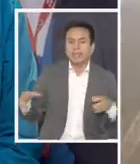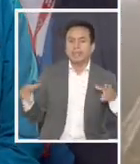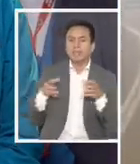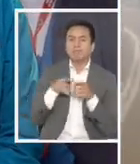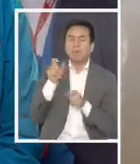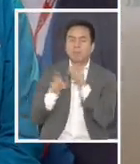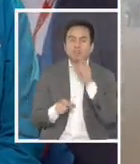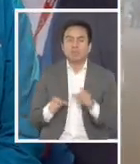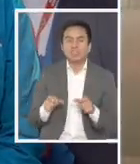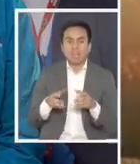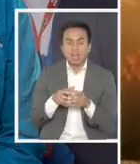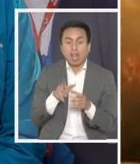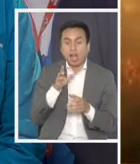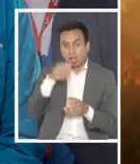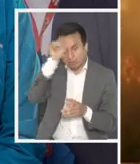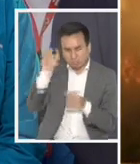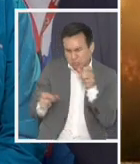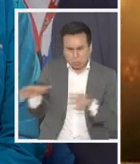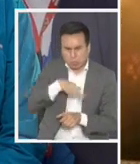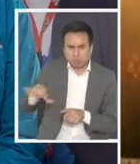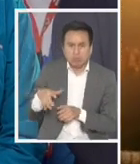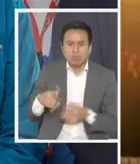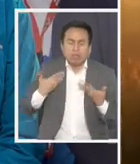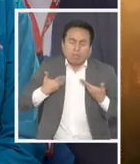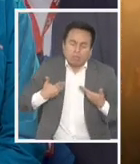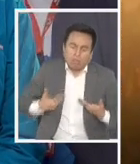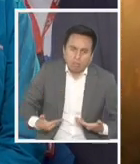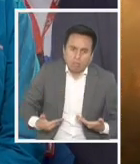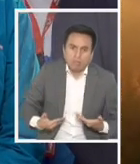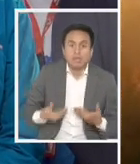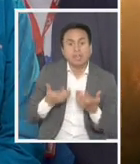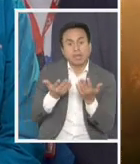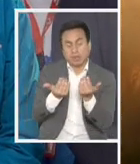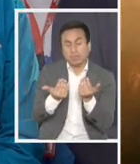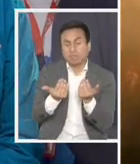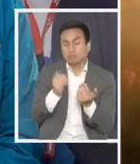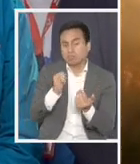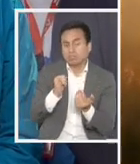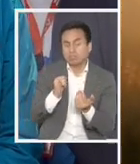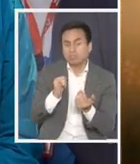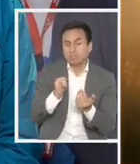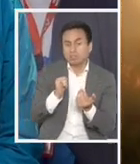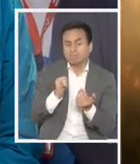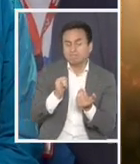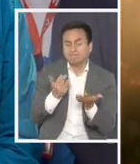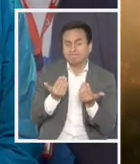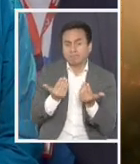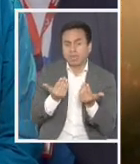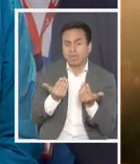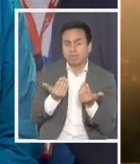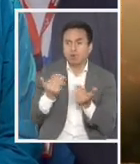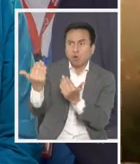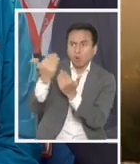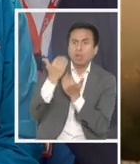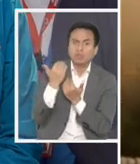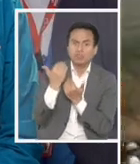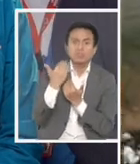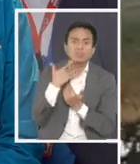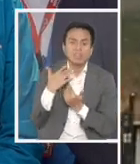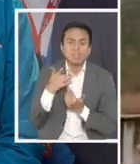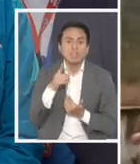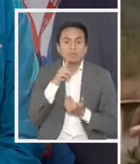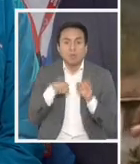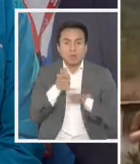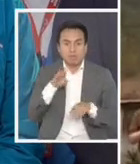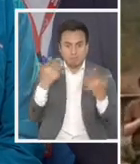las personas los brigadistas también se van agotando entonces requerimos esa colaboración para poder